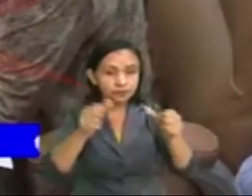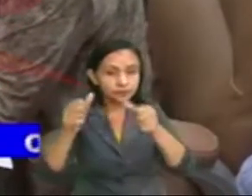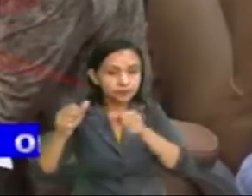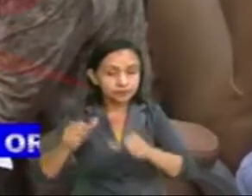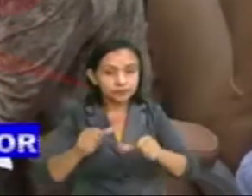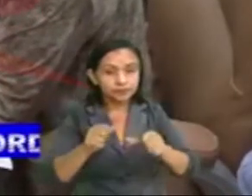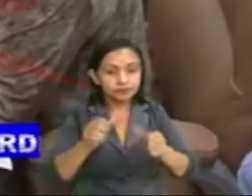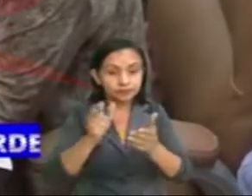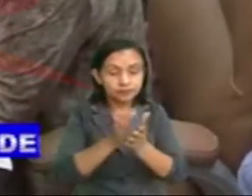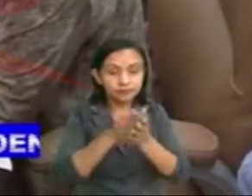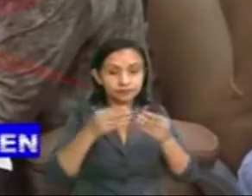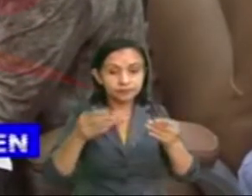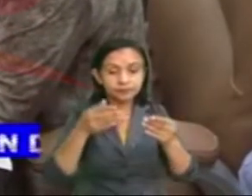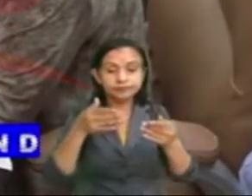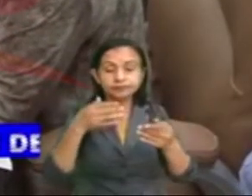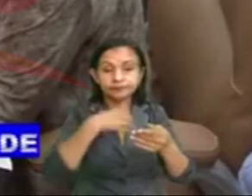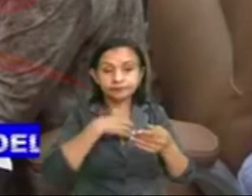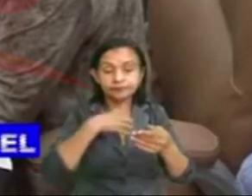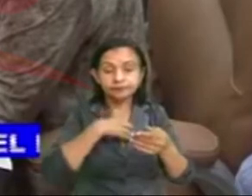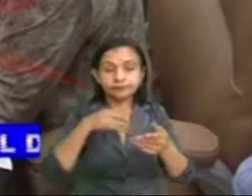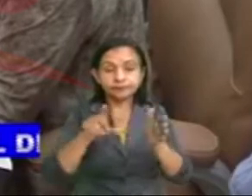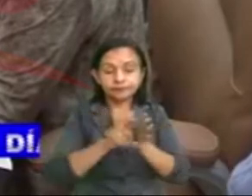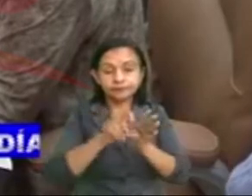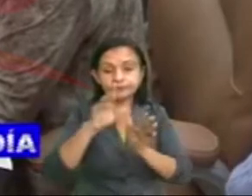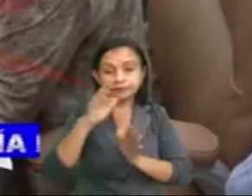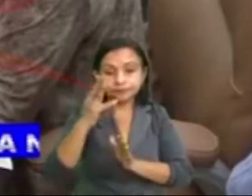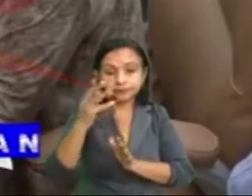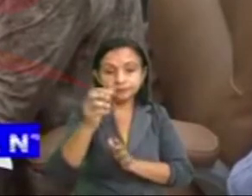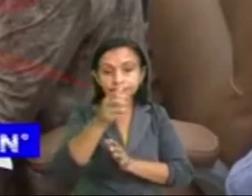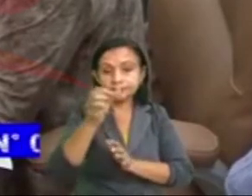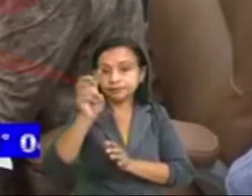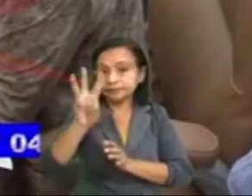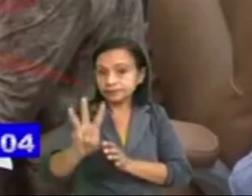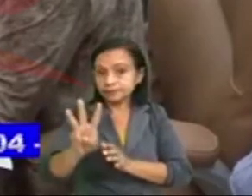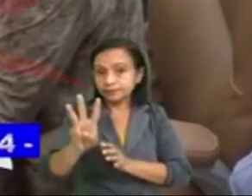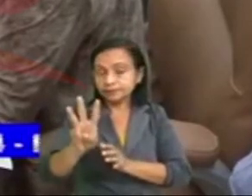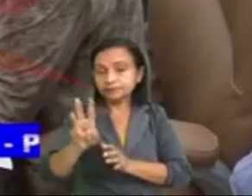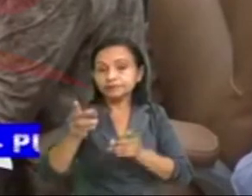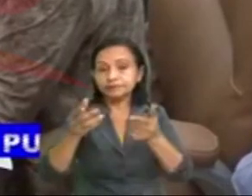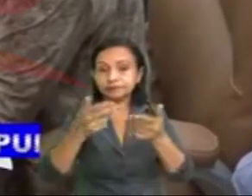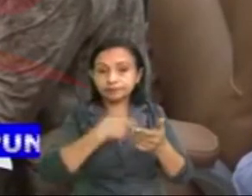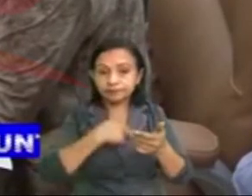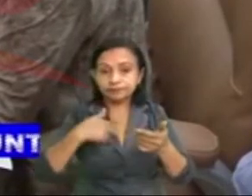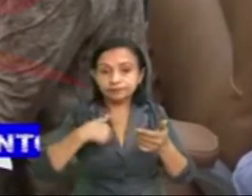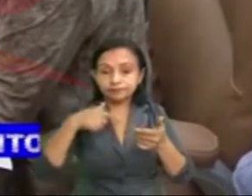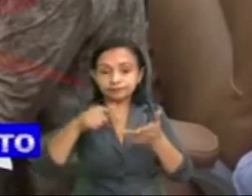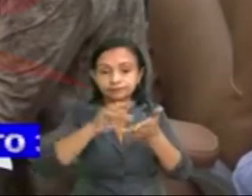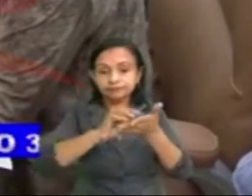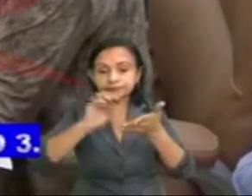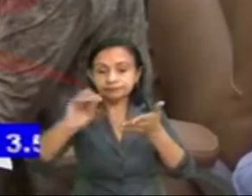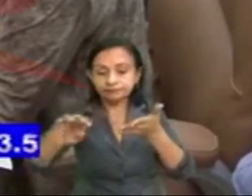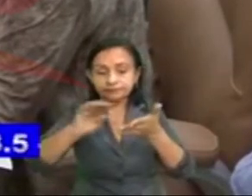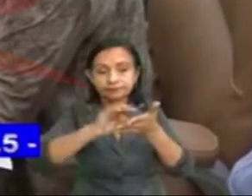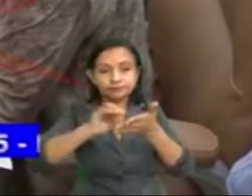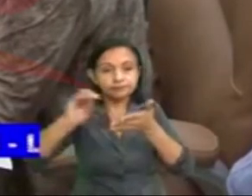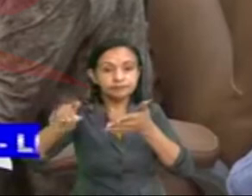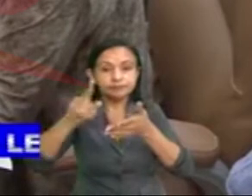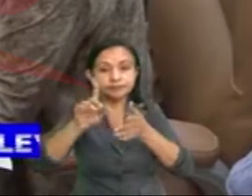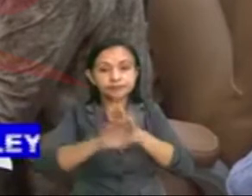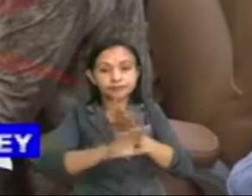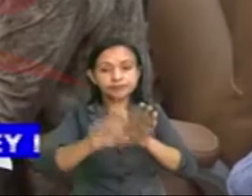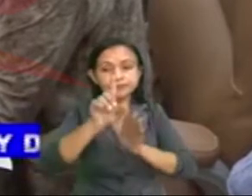establecidos en el documento de delimitación en la Ley 963, por lo que se procedió a su depuración. Finalmente,